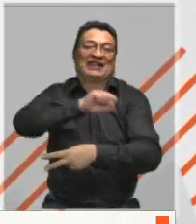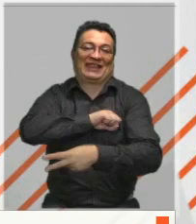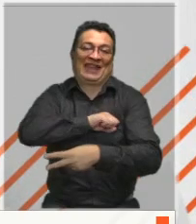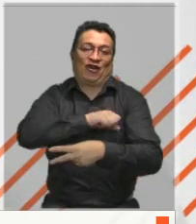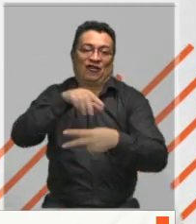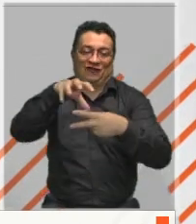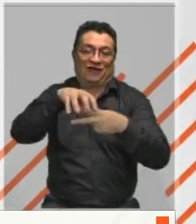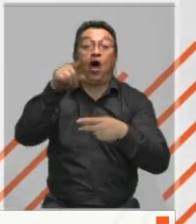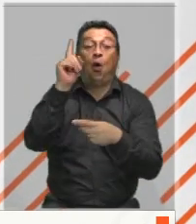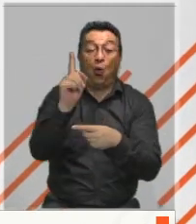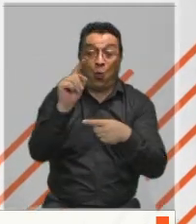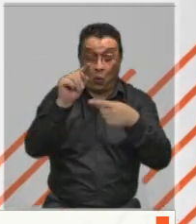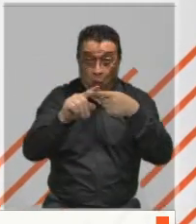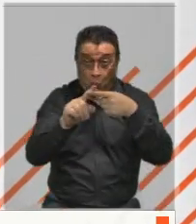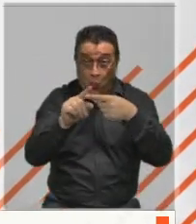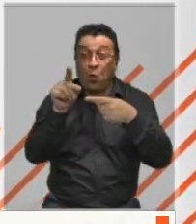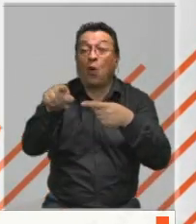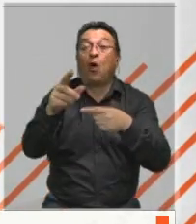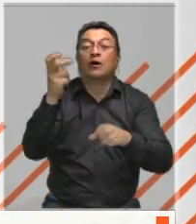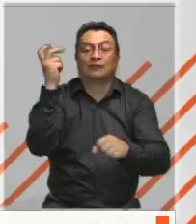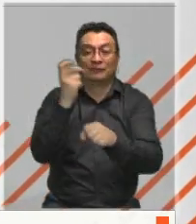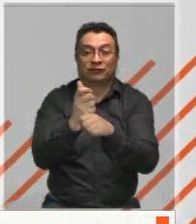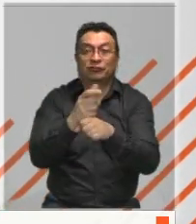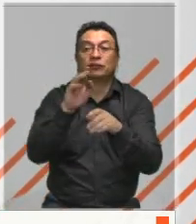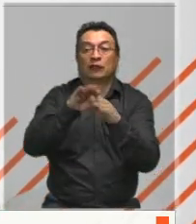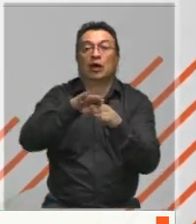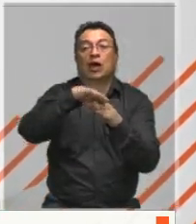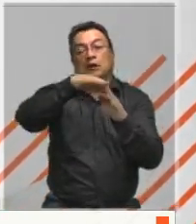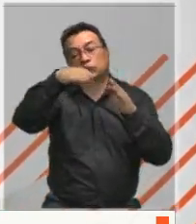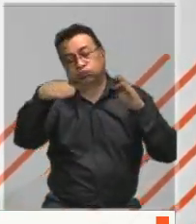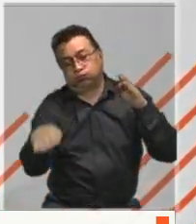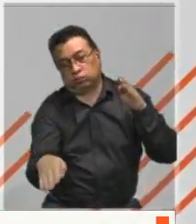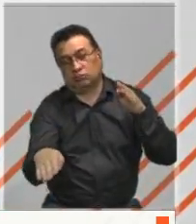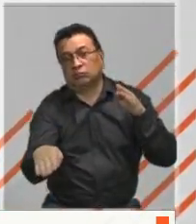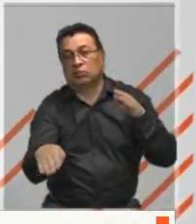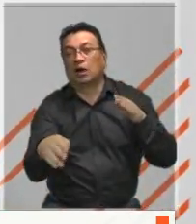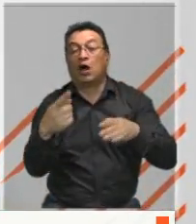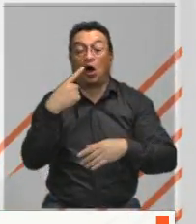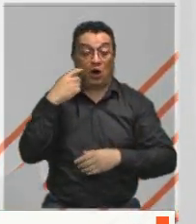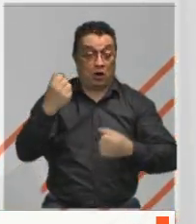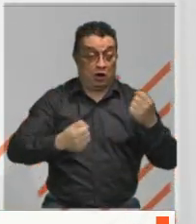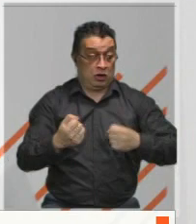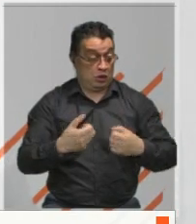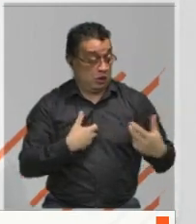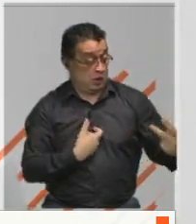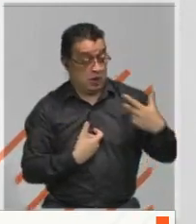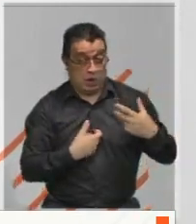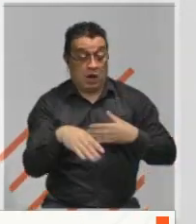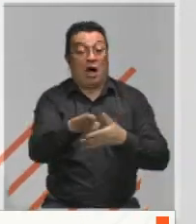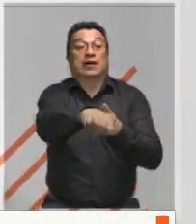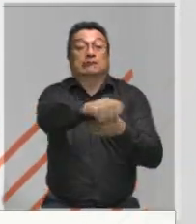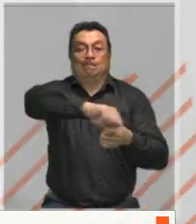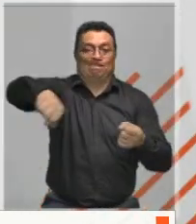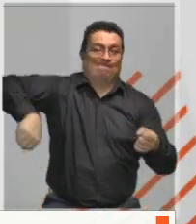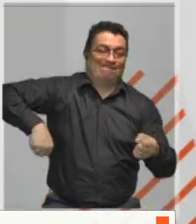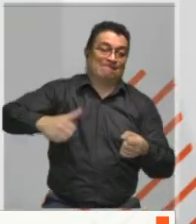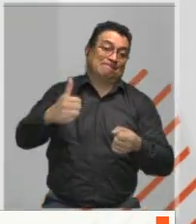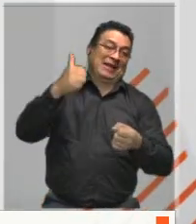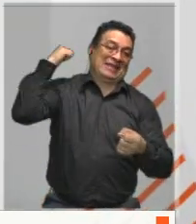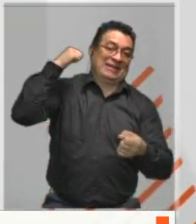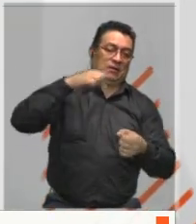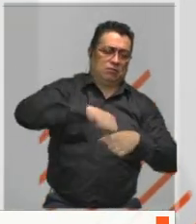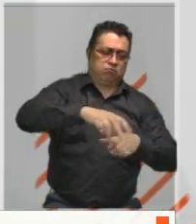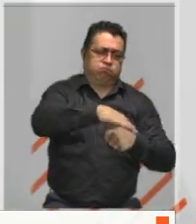En uno de ellos, el vehículo que intentaban robar cayó a una zanja, luego que su conductora retrocediera para evitar el